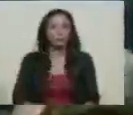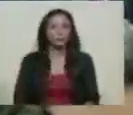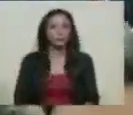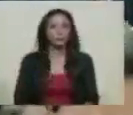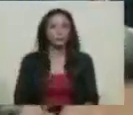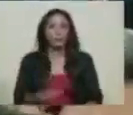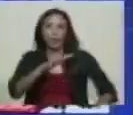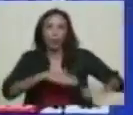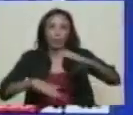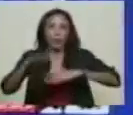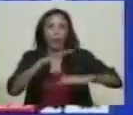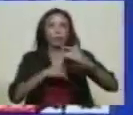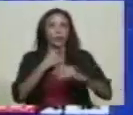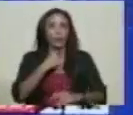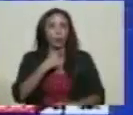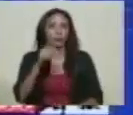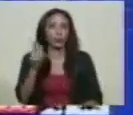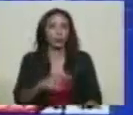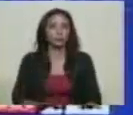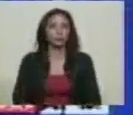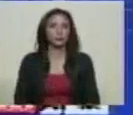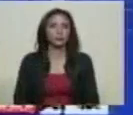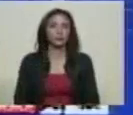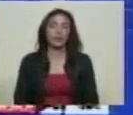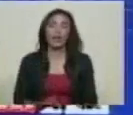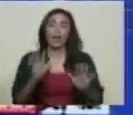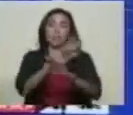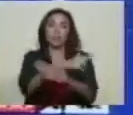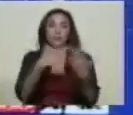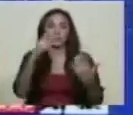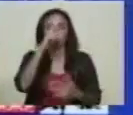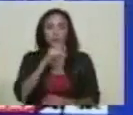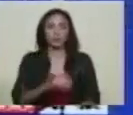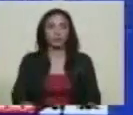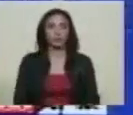Carlito Quintero, te da tiempo de no ir a Carlito, vale. Ya tienes 18 años, Carlos.